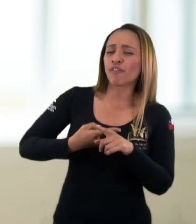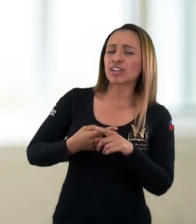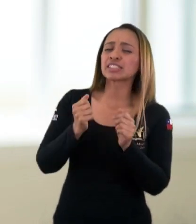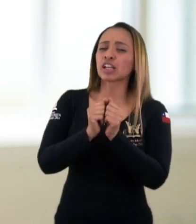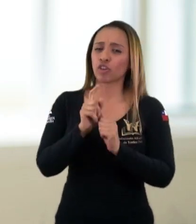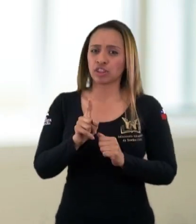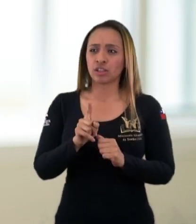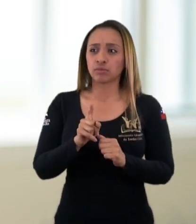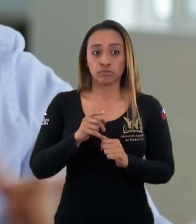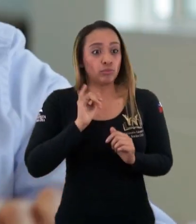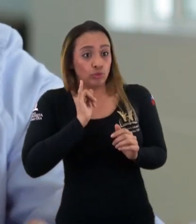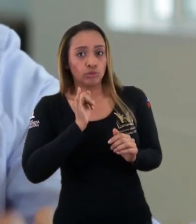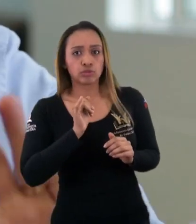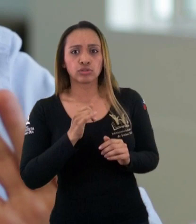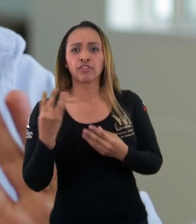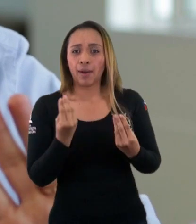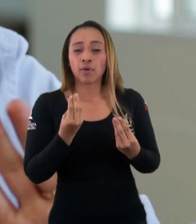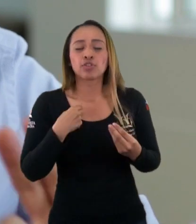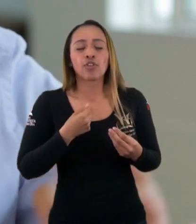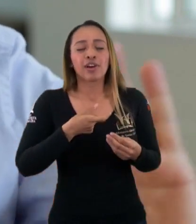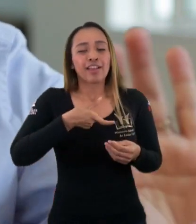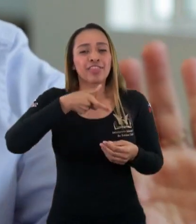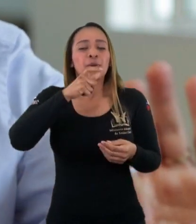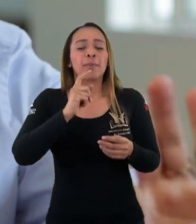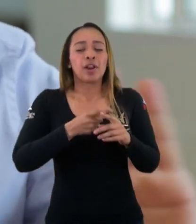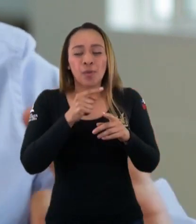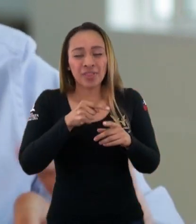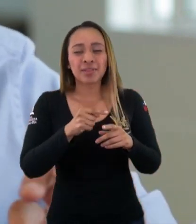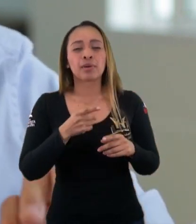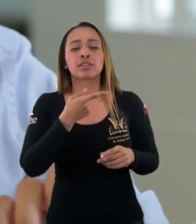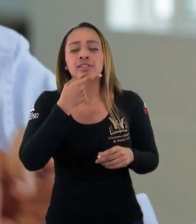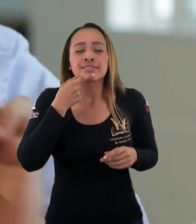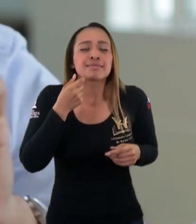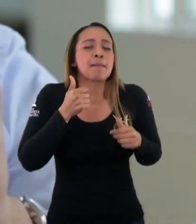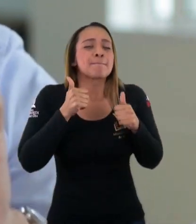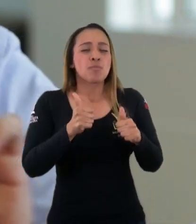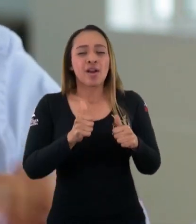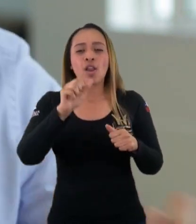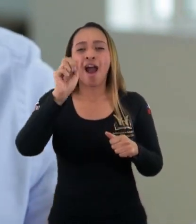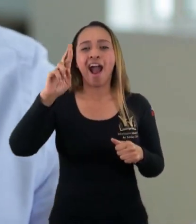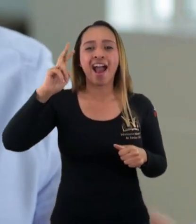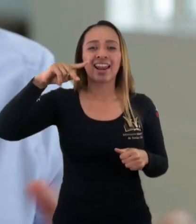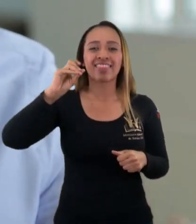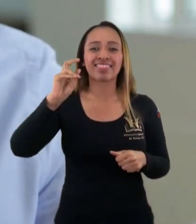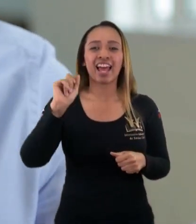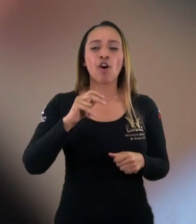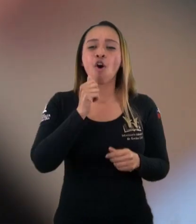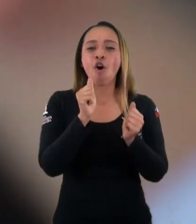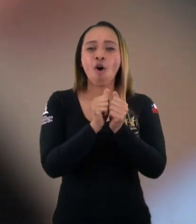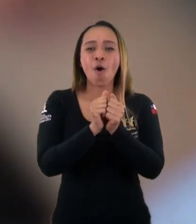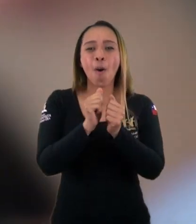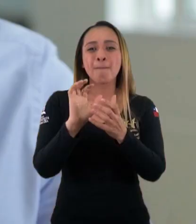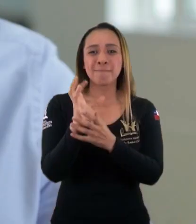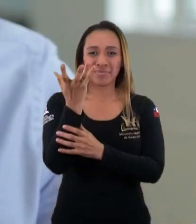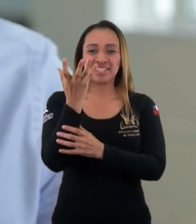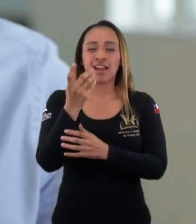con usted. Claro, claro, vamos, sí. Solo voy a tomar mi último sorbo porque no voy a desperdiciar este jugo de arándano con piña. Nunca